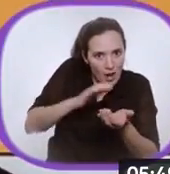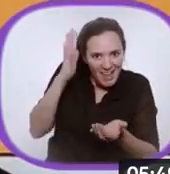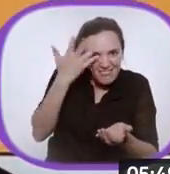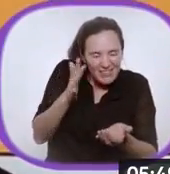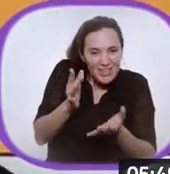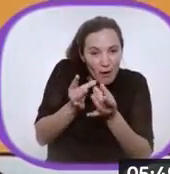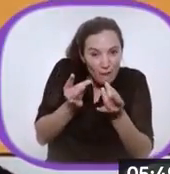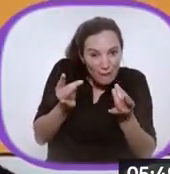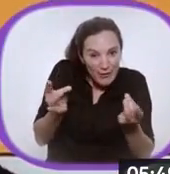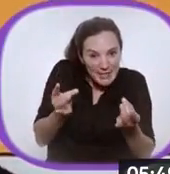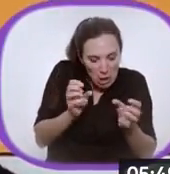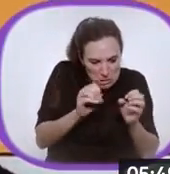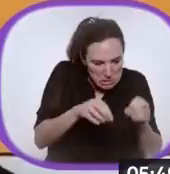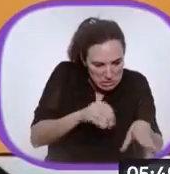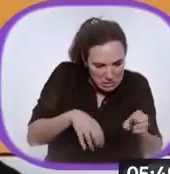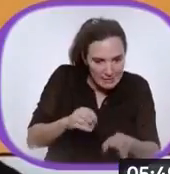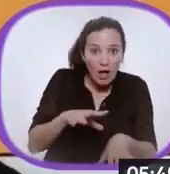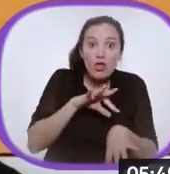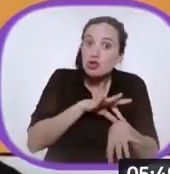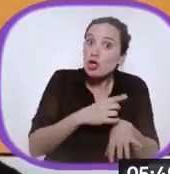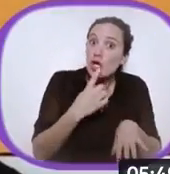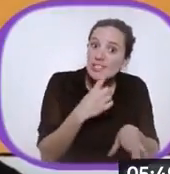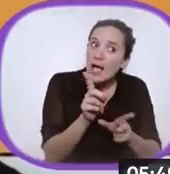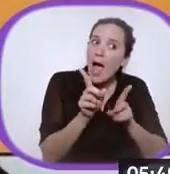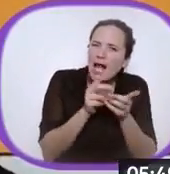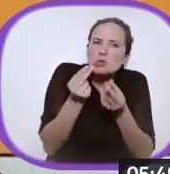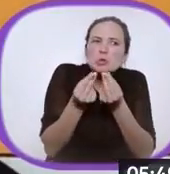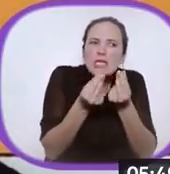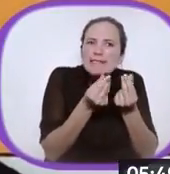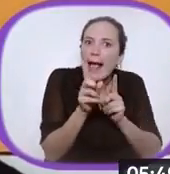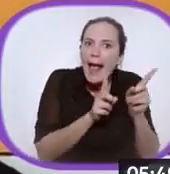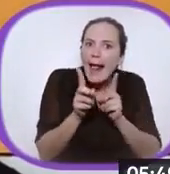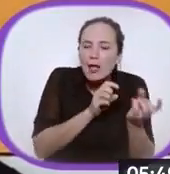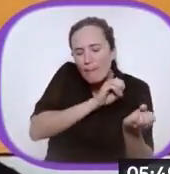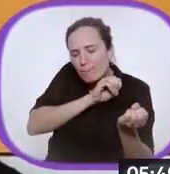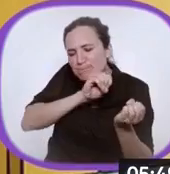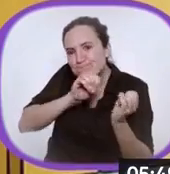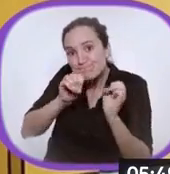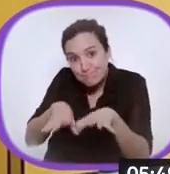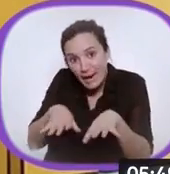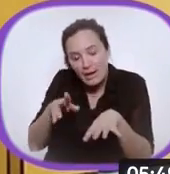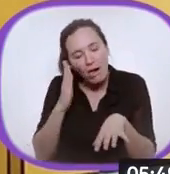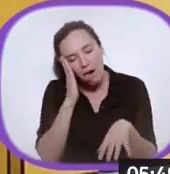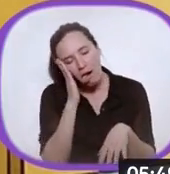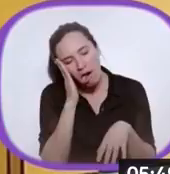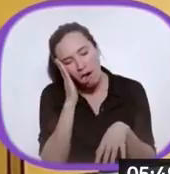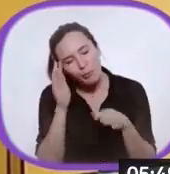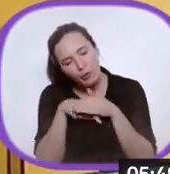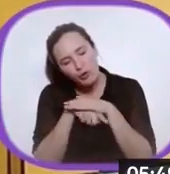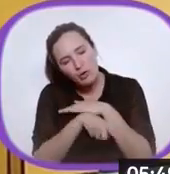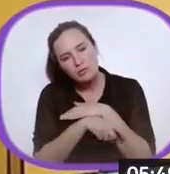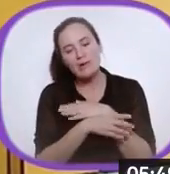cristal rotas que los doctores dicen que deben haber contenido algún tipo de poción somnífera. Entonces son